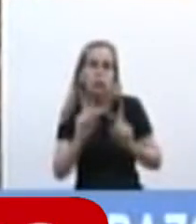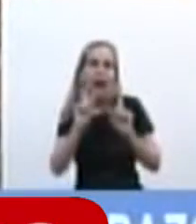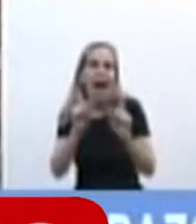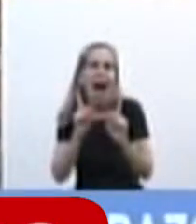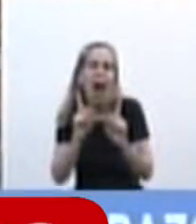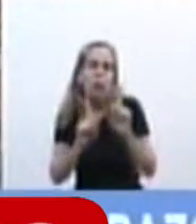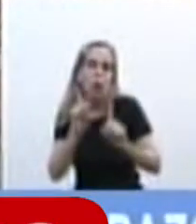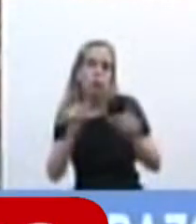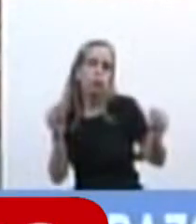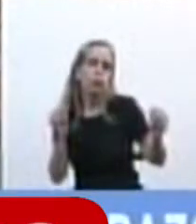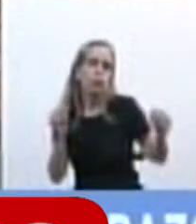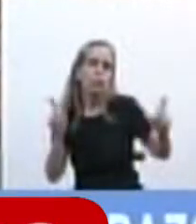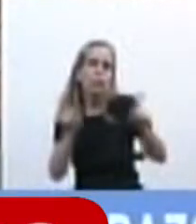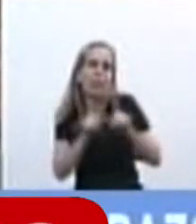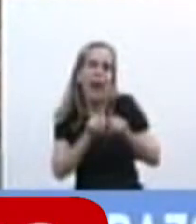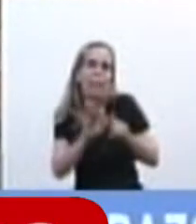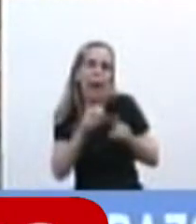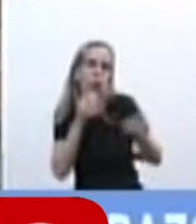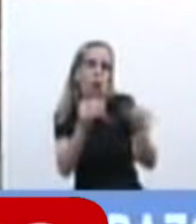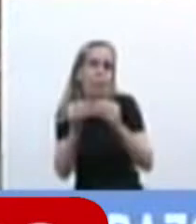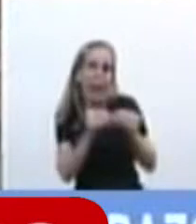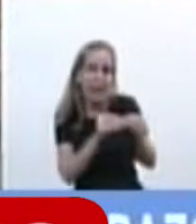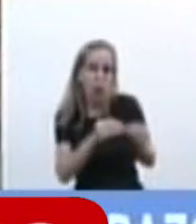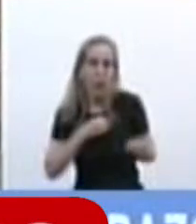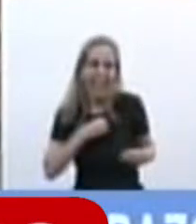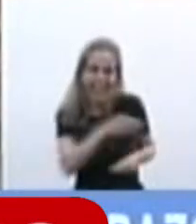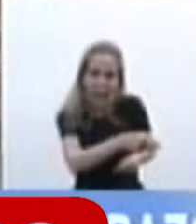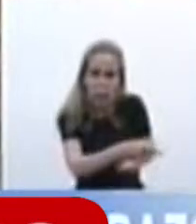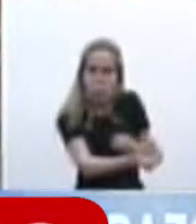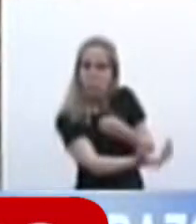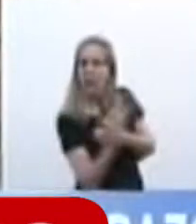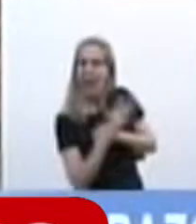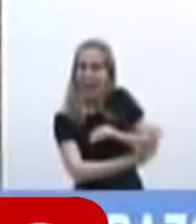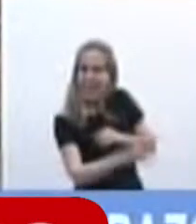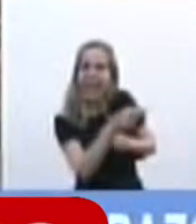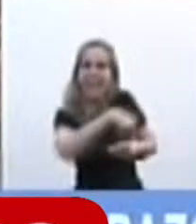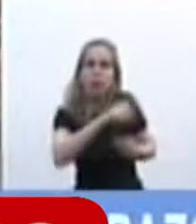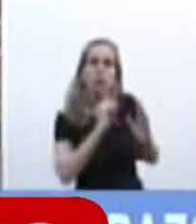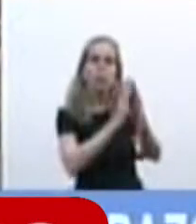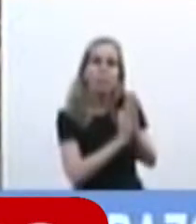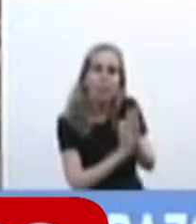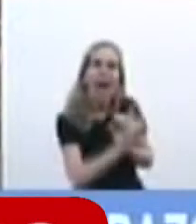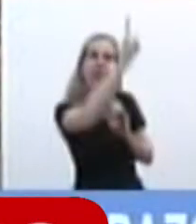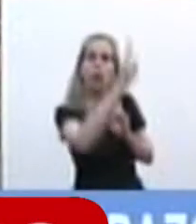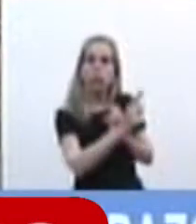hermanos cristianos, diciendo que rezaban para que me vaya al infierno y que Dios me iba a castigar.